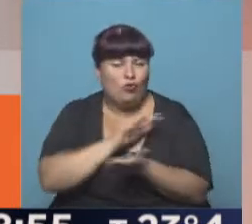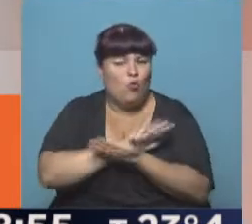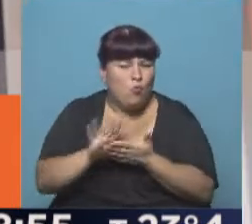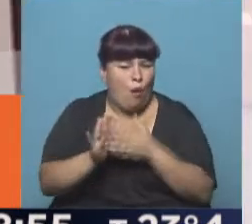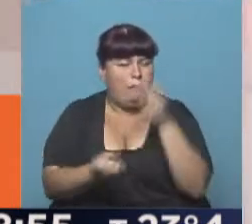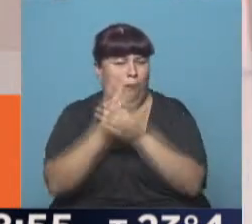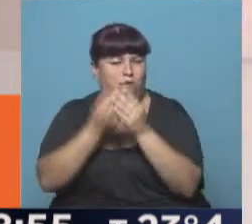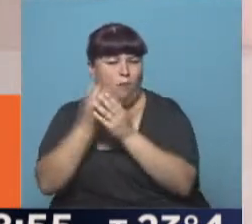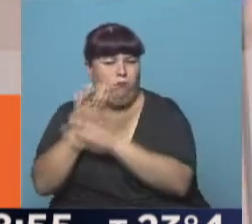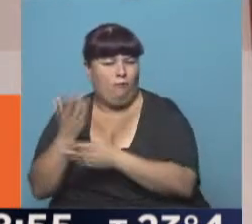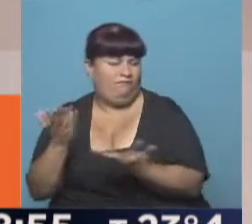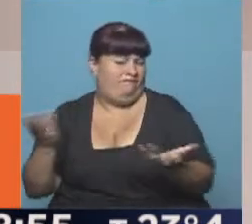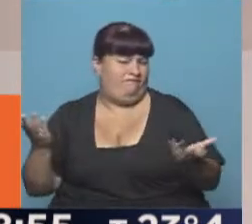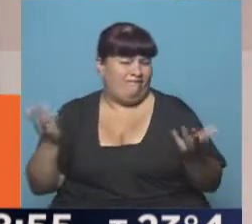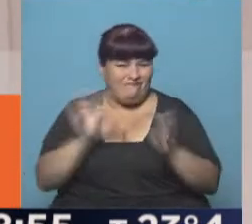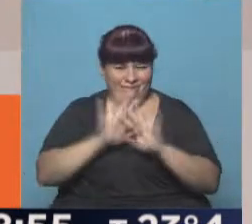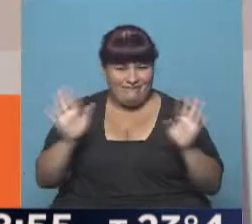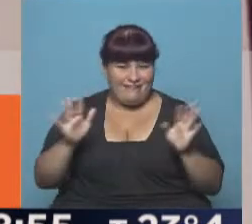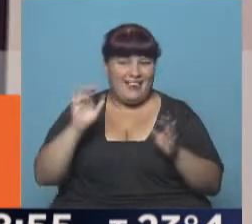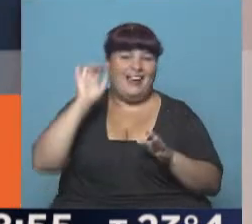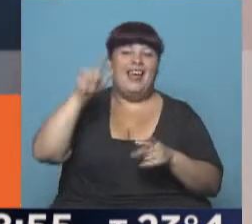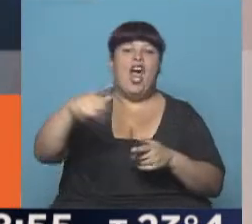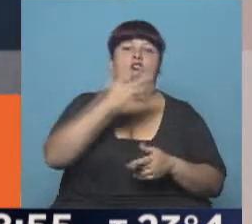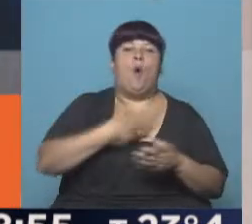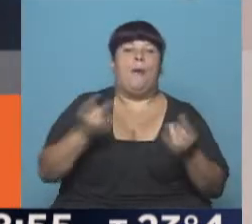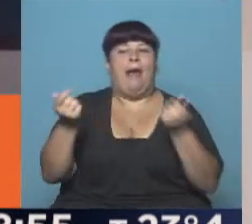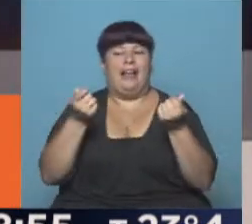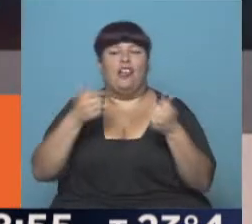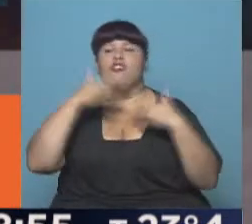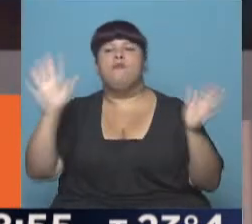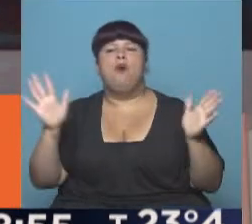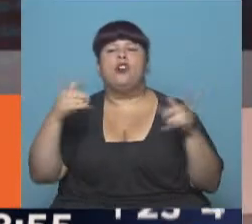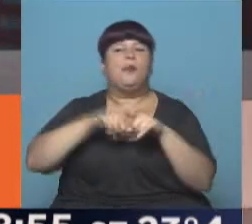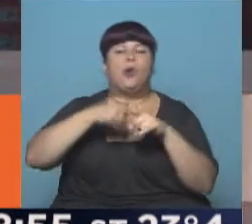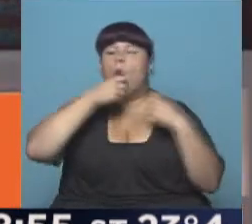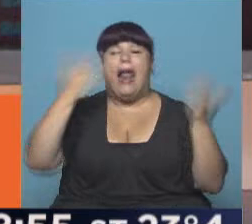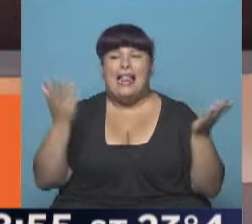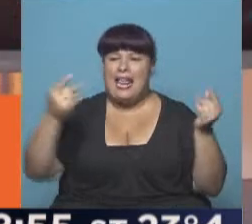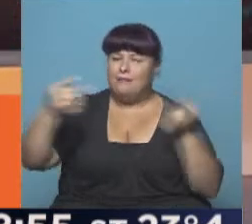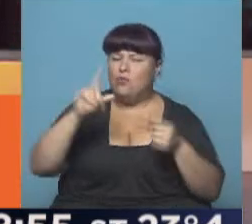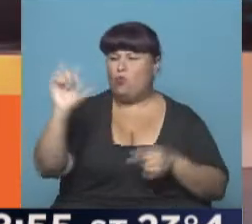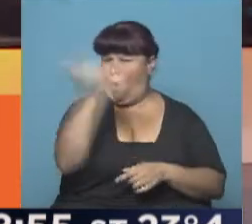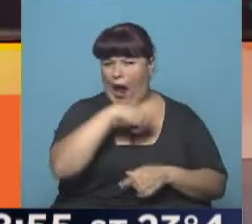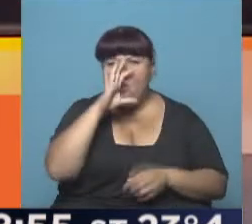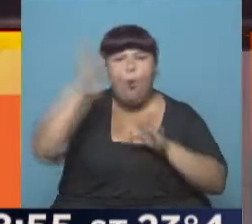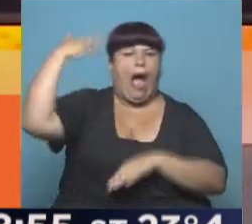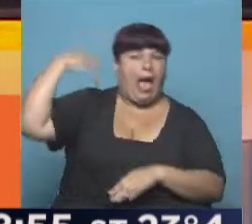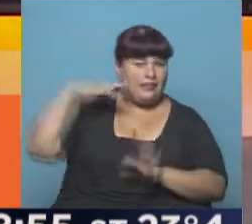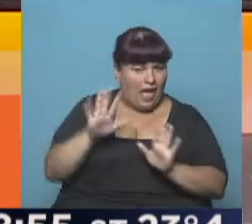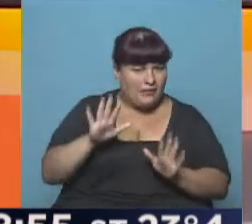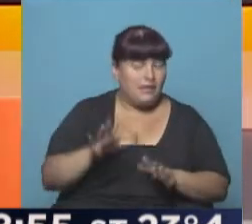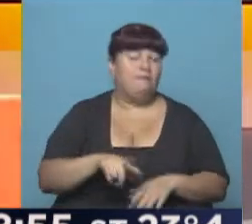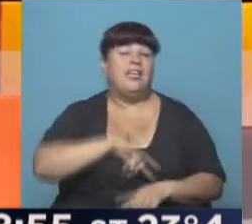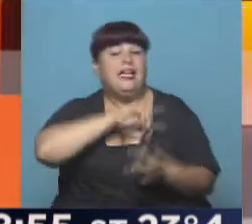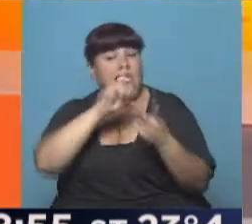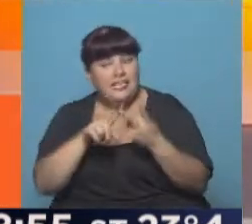nuevas. Entonces, descalzar fiscalmente al gobierno, no importa de qué color político sea, no existían antecedentes. Y en